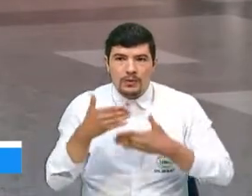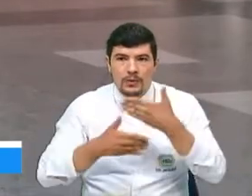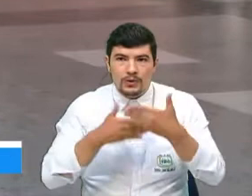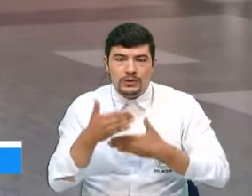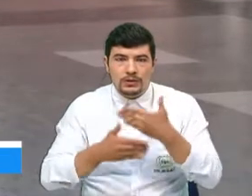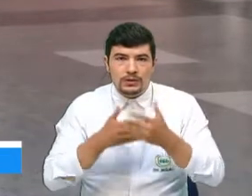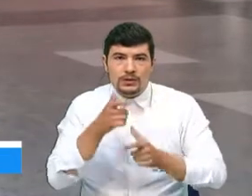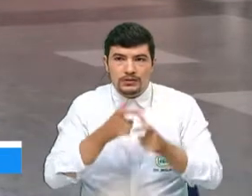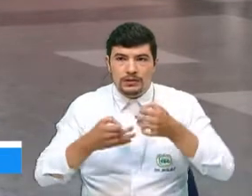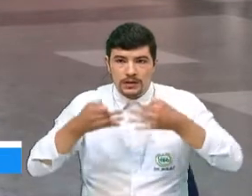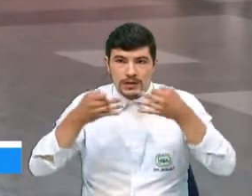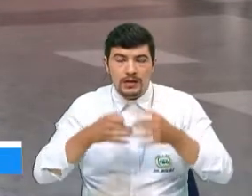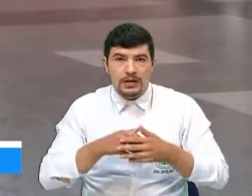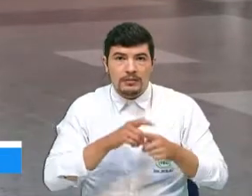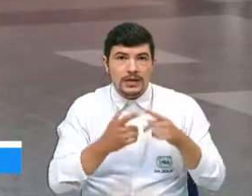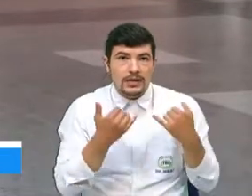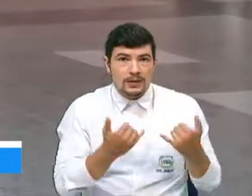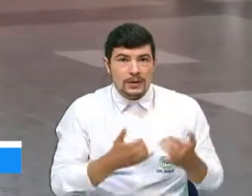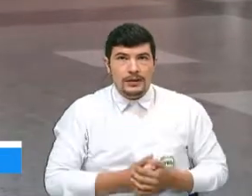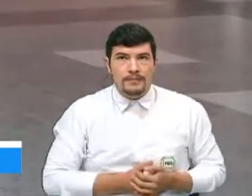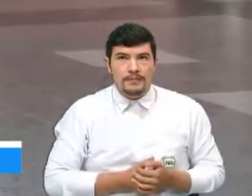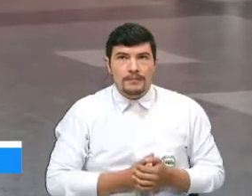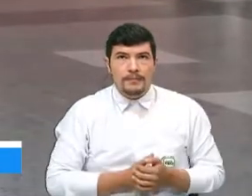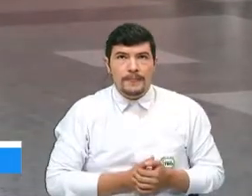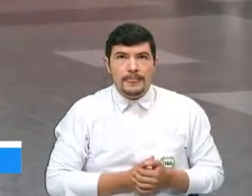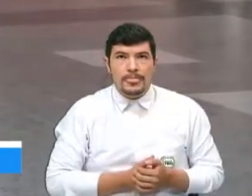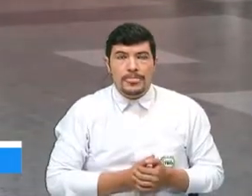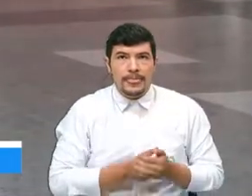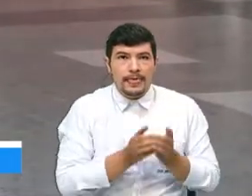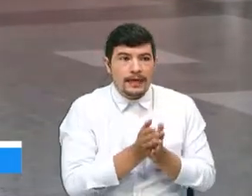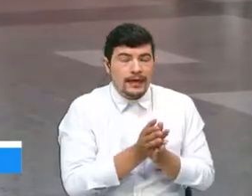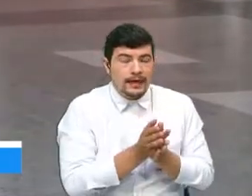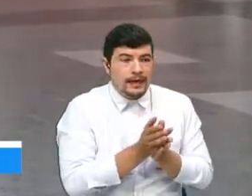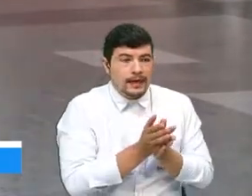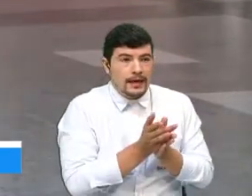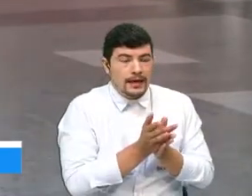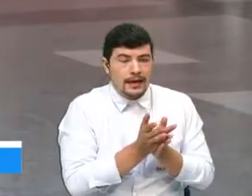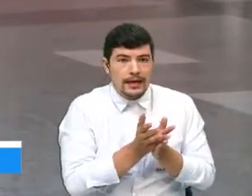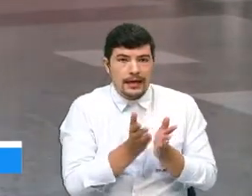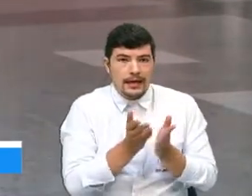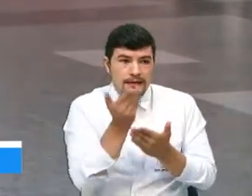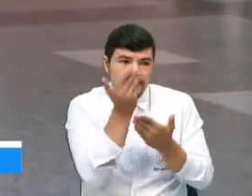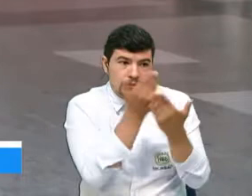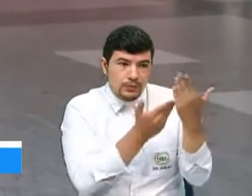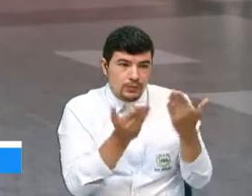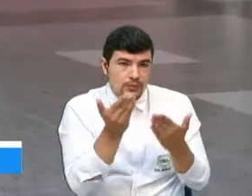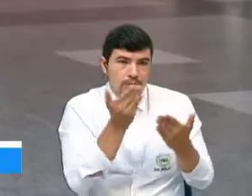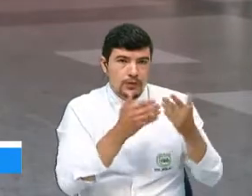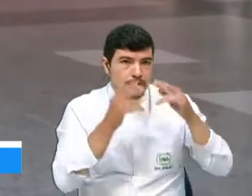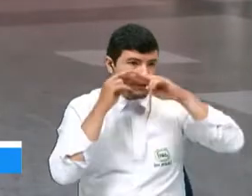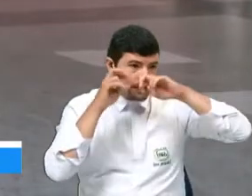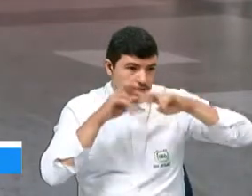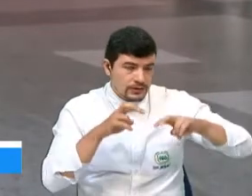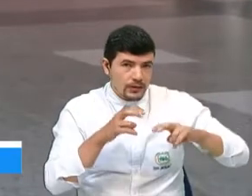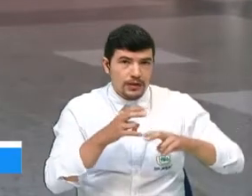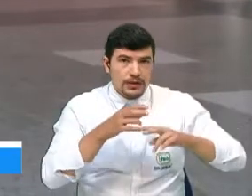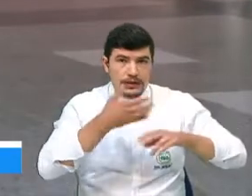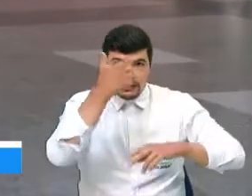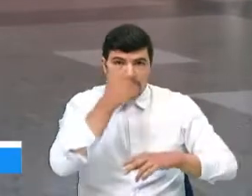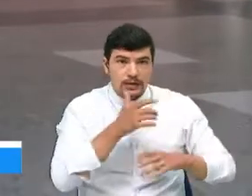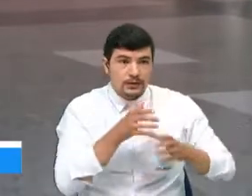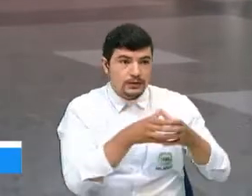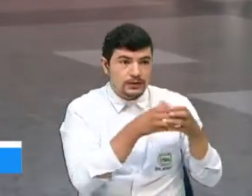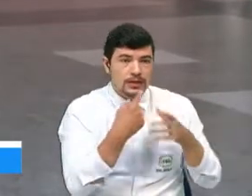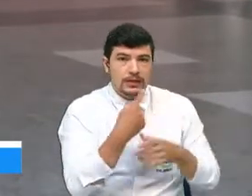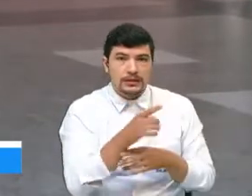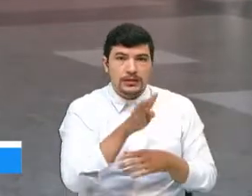personal hay estudios muy serios de asociaciones que indican que aproximadamente el 90 por